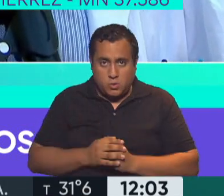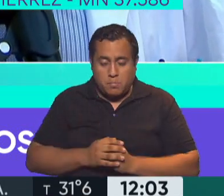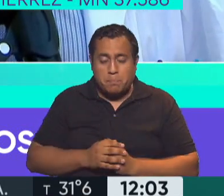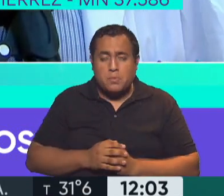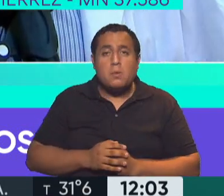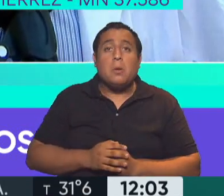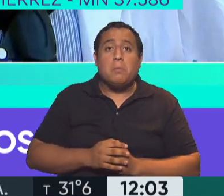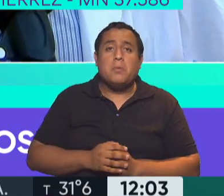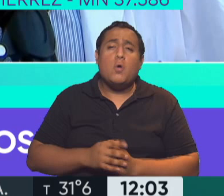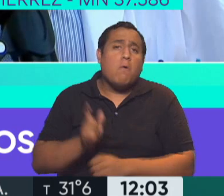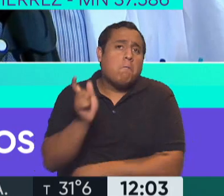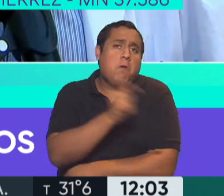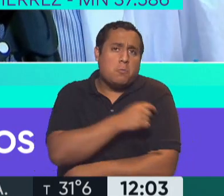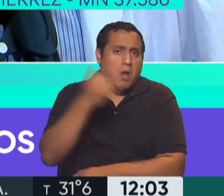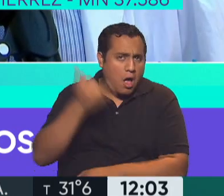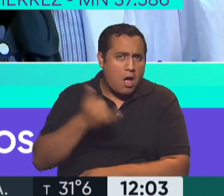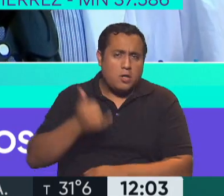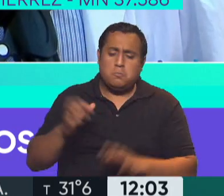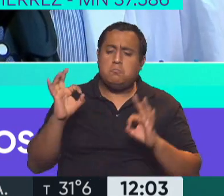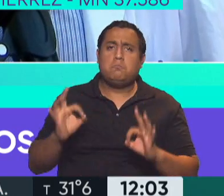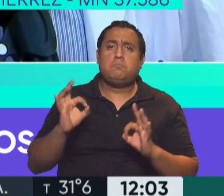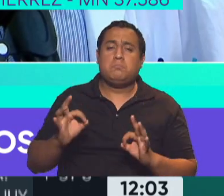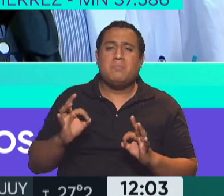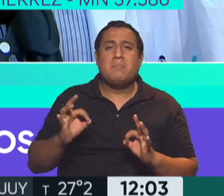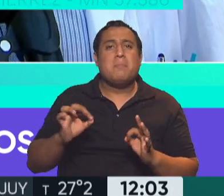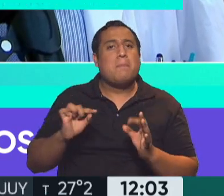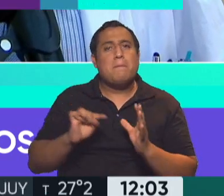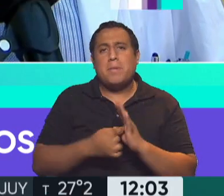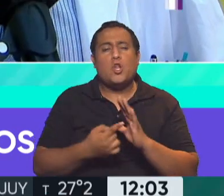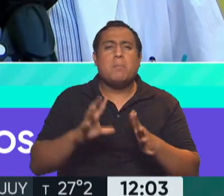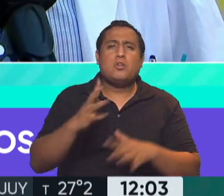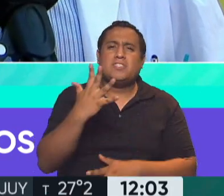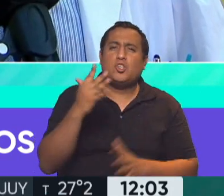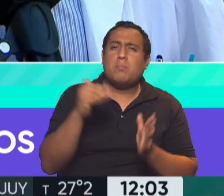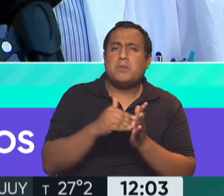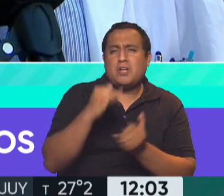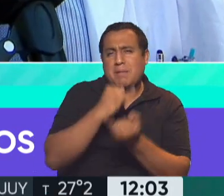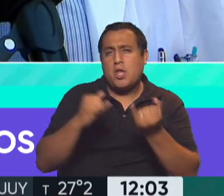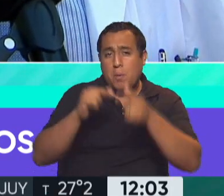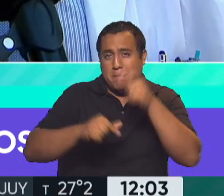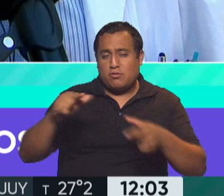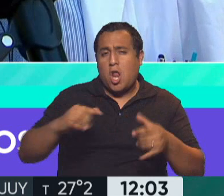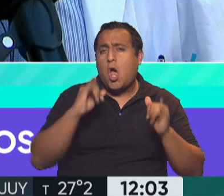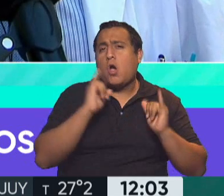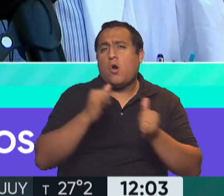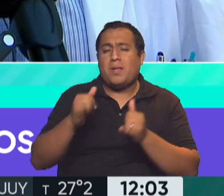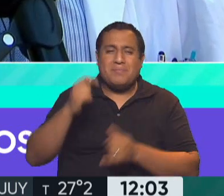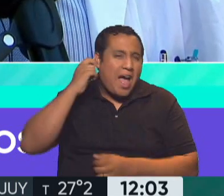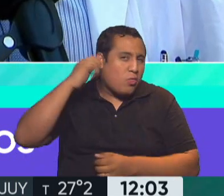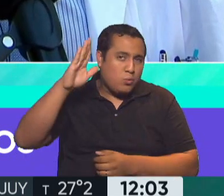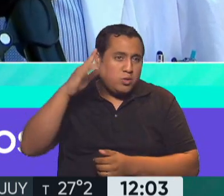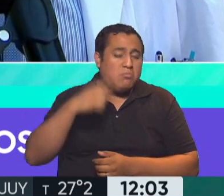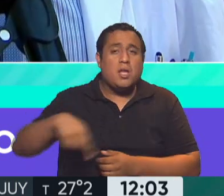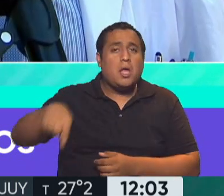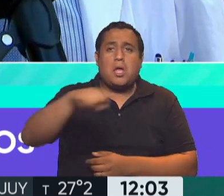tenemos vacunas suficientes, pero hay alrededor de 5,5 millones de individuos jóvenes, adultos jóvenes, que no